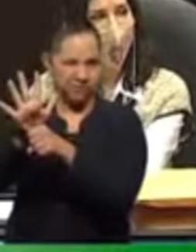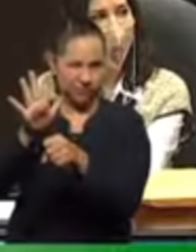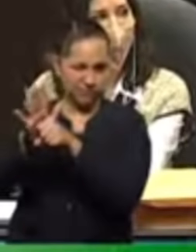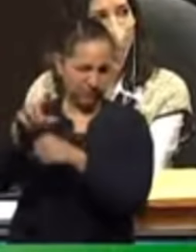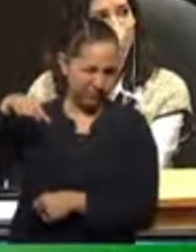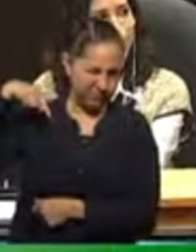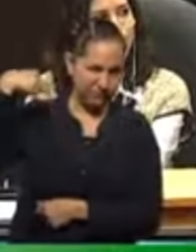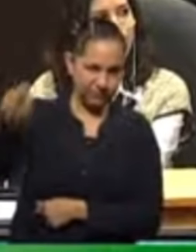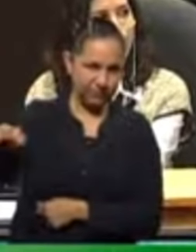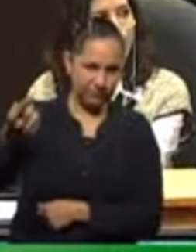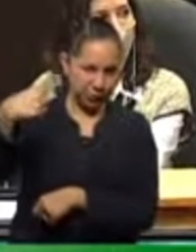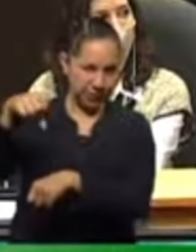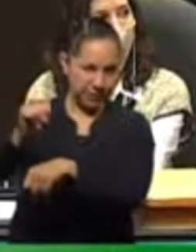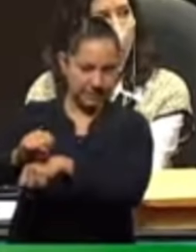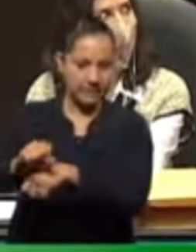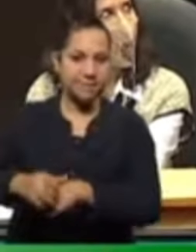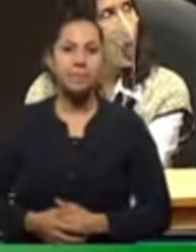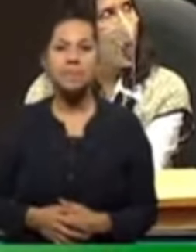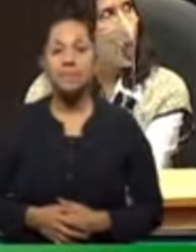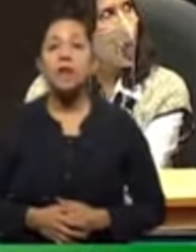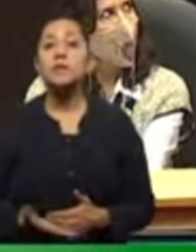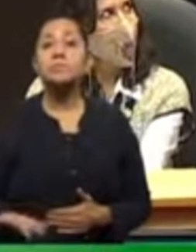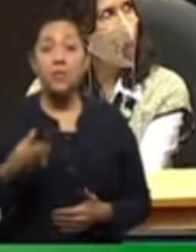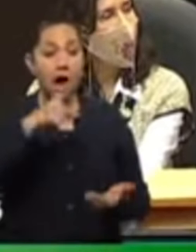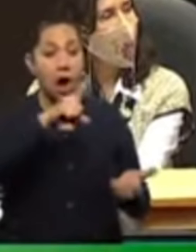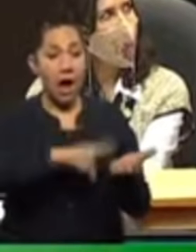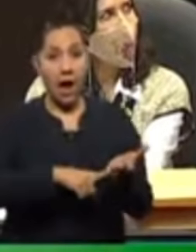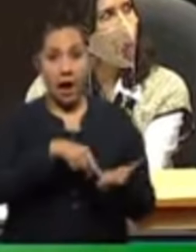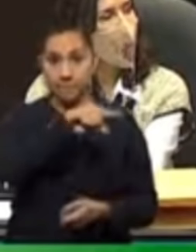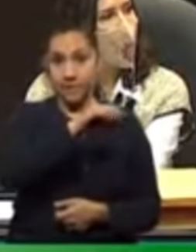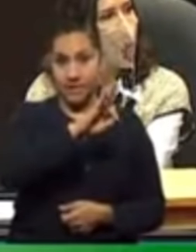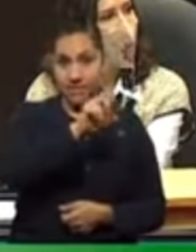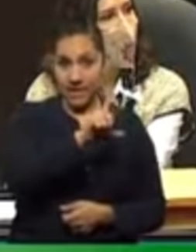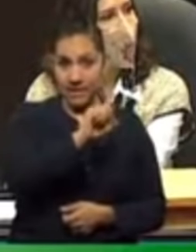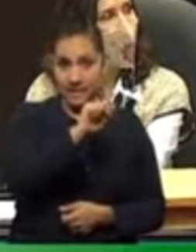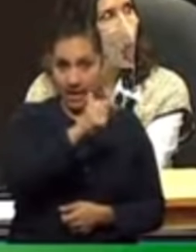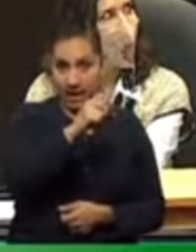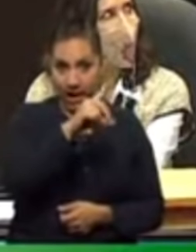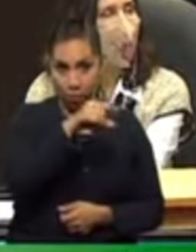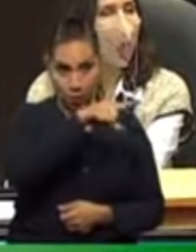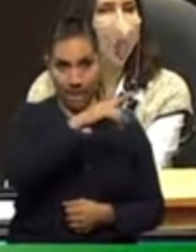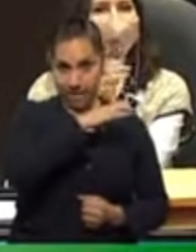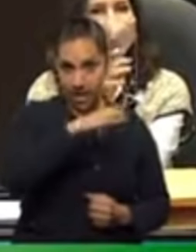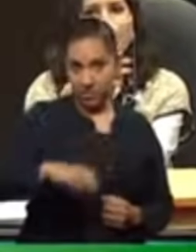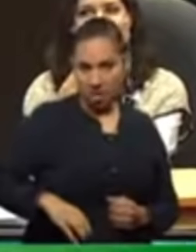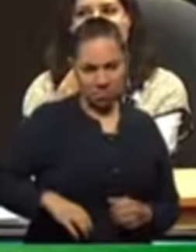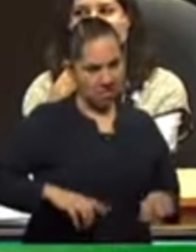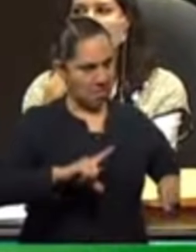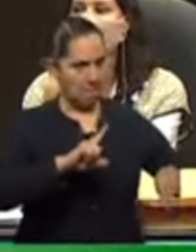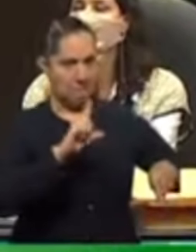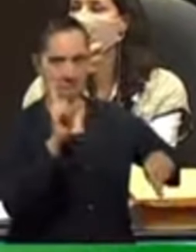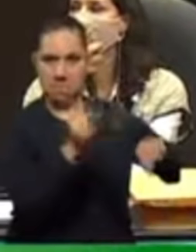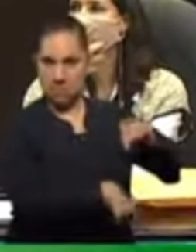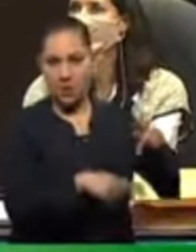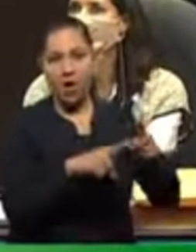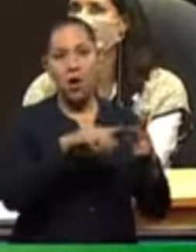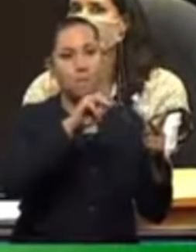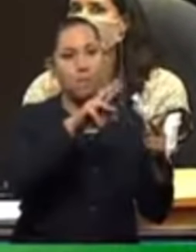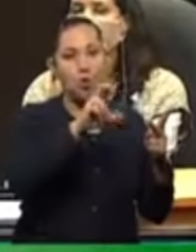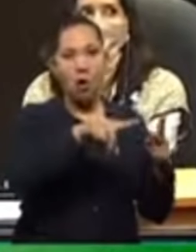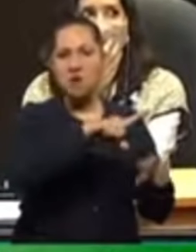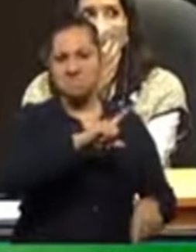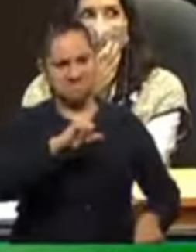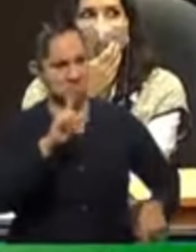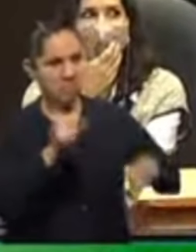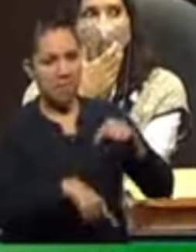Quitó la candidatura infamemente a Félix Salgado Macedonio y a Raúl Morón en Guerrero y Michoacán y les